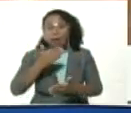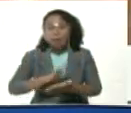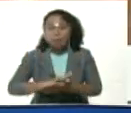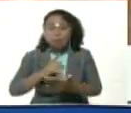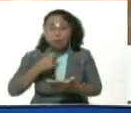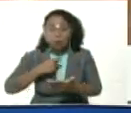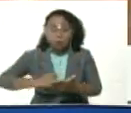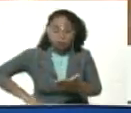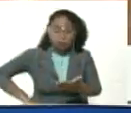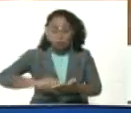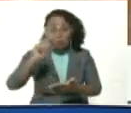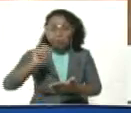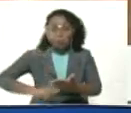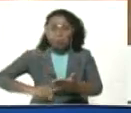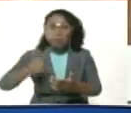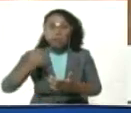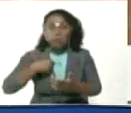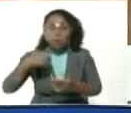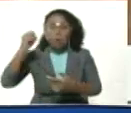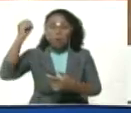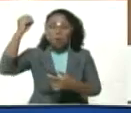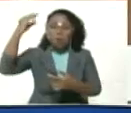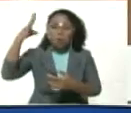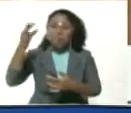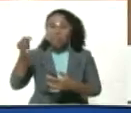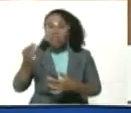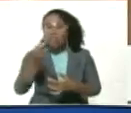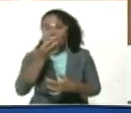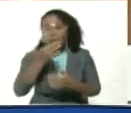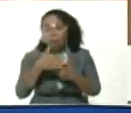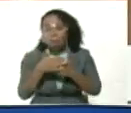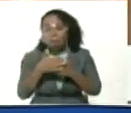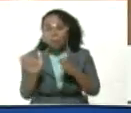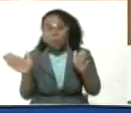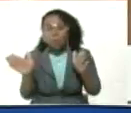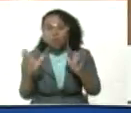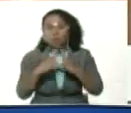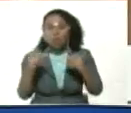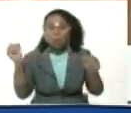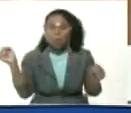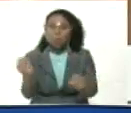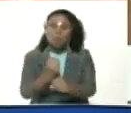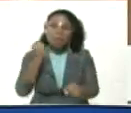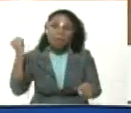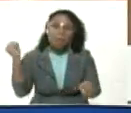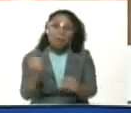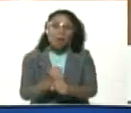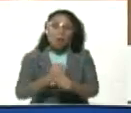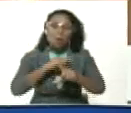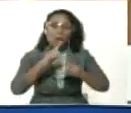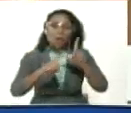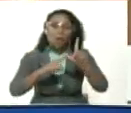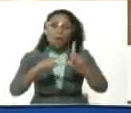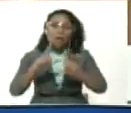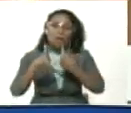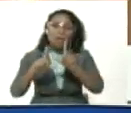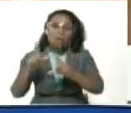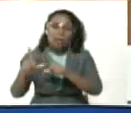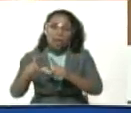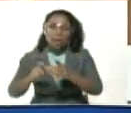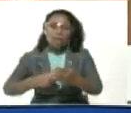firmando, doy luz verde para todas las operaciones logísticas